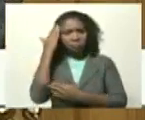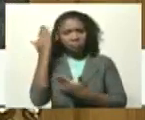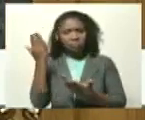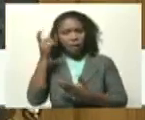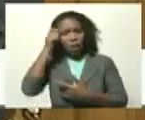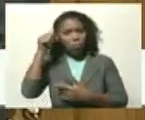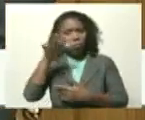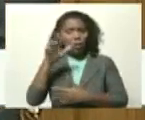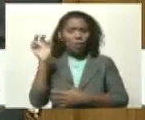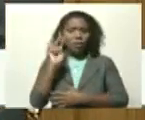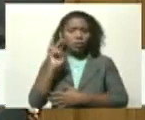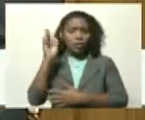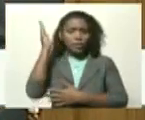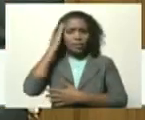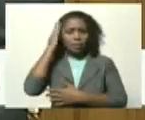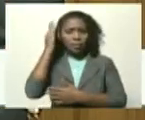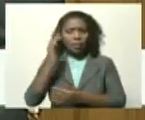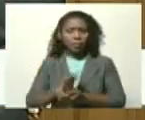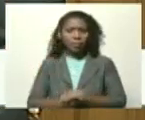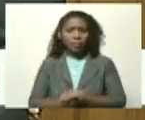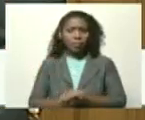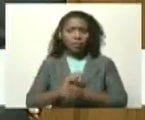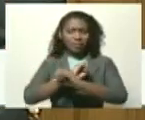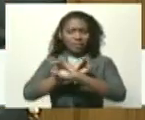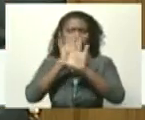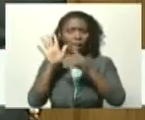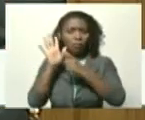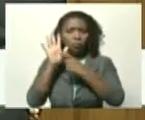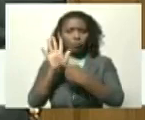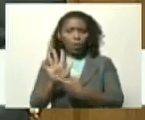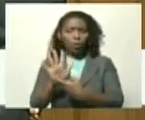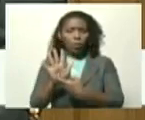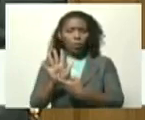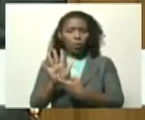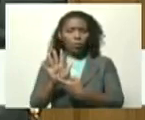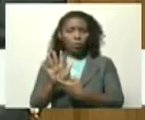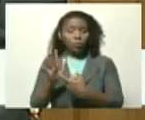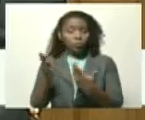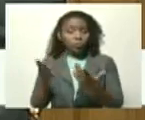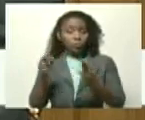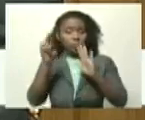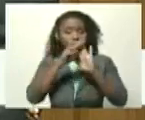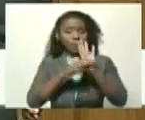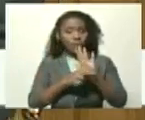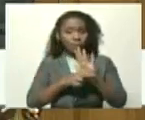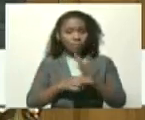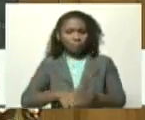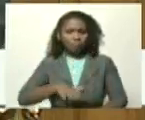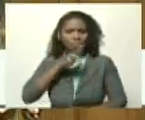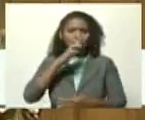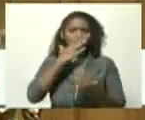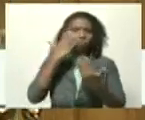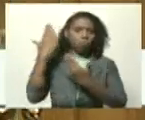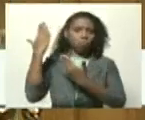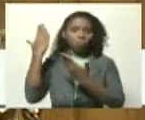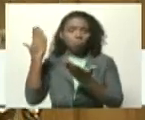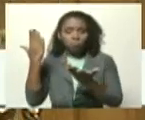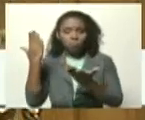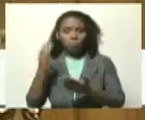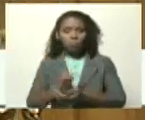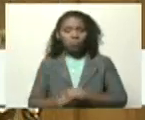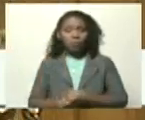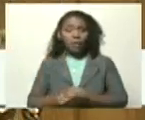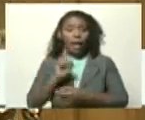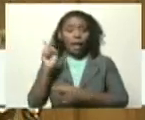pueblo de Venezuela sepa una noción exacta del nivel de barbaridad, con esos